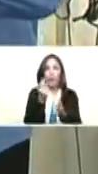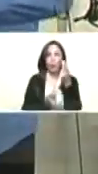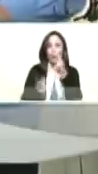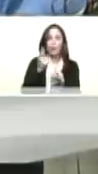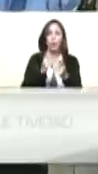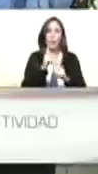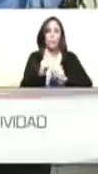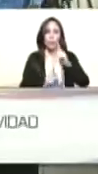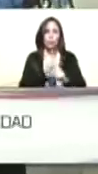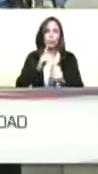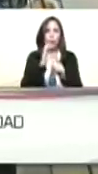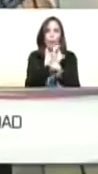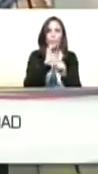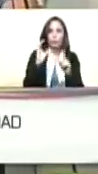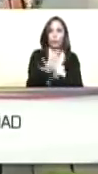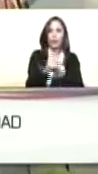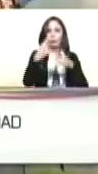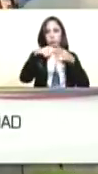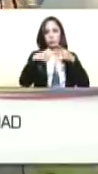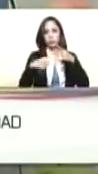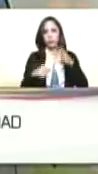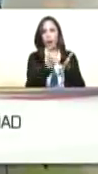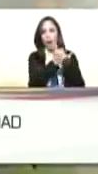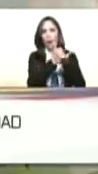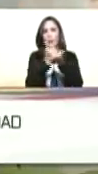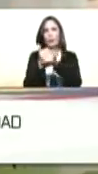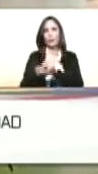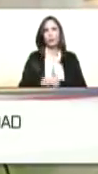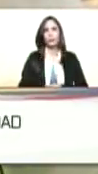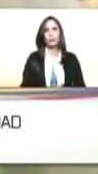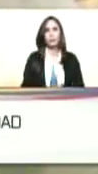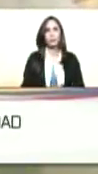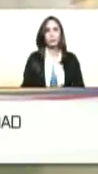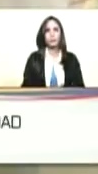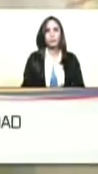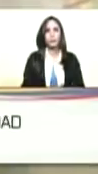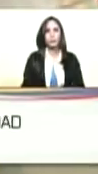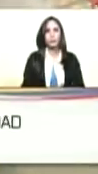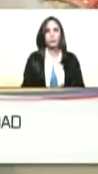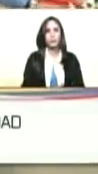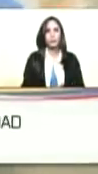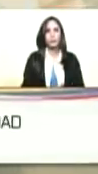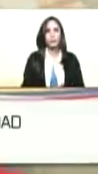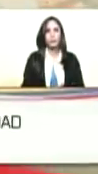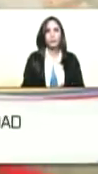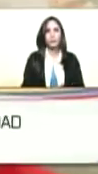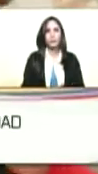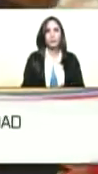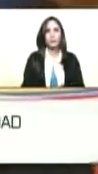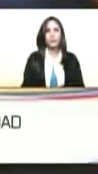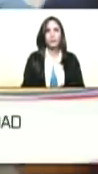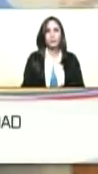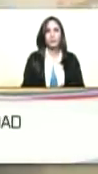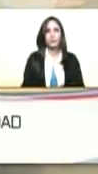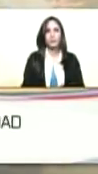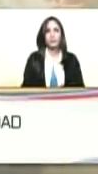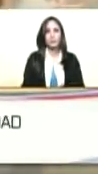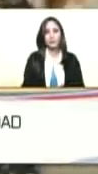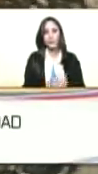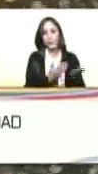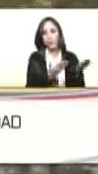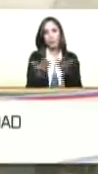lo vamos a vencer integralmente. Somos los hijos de los vencedores. Bueno, ya, mujeres, adelante. Usted es como que muy chiquito para nosotros.